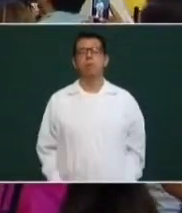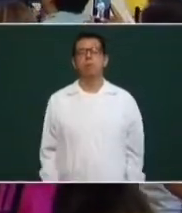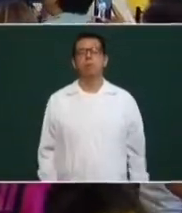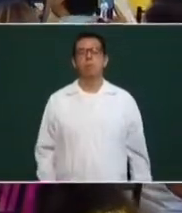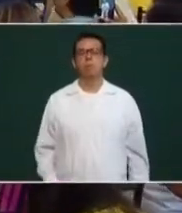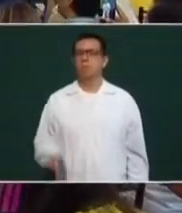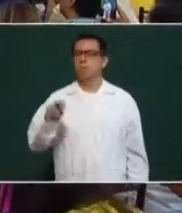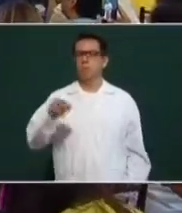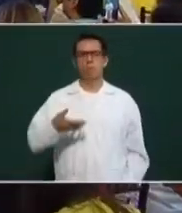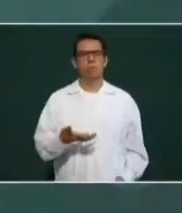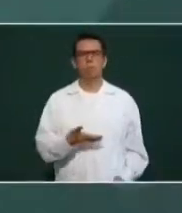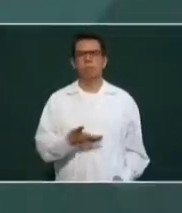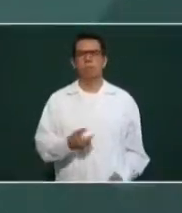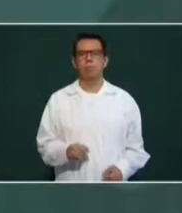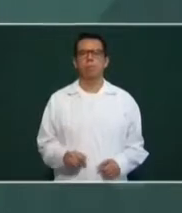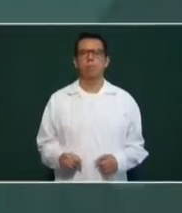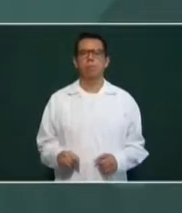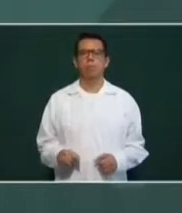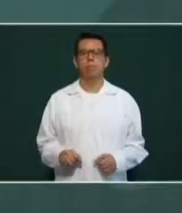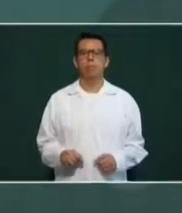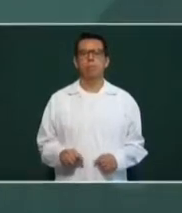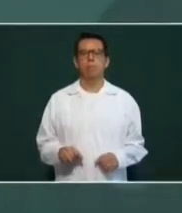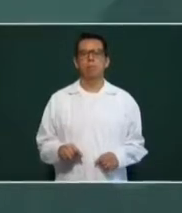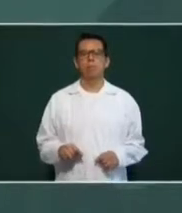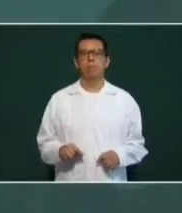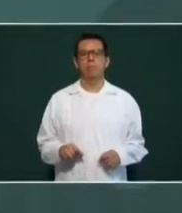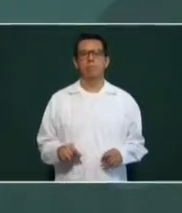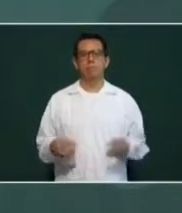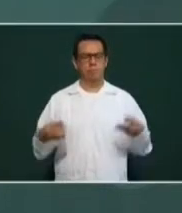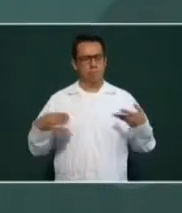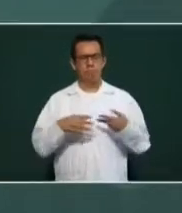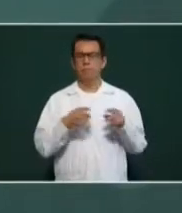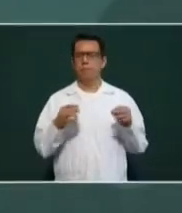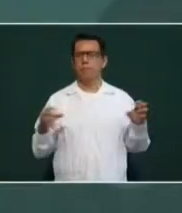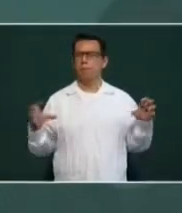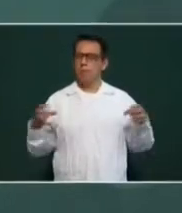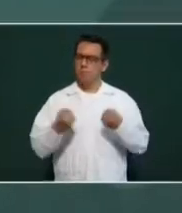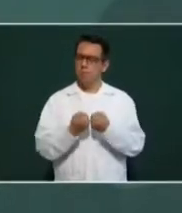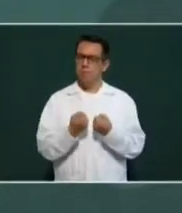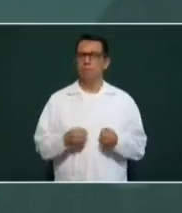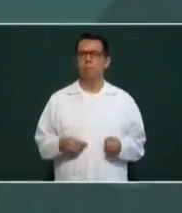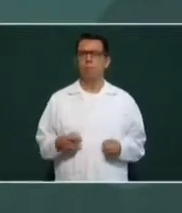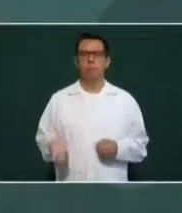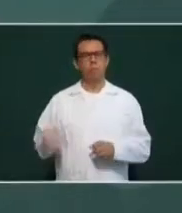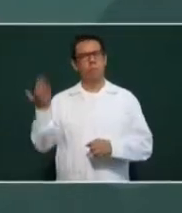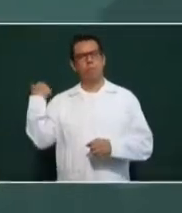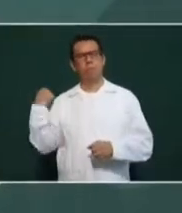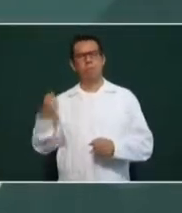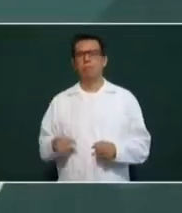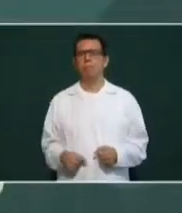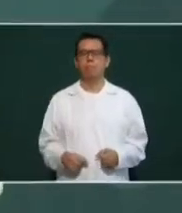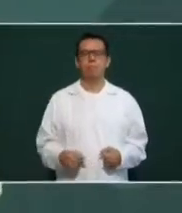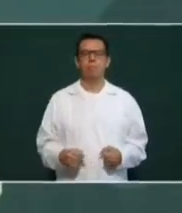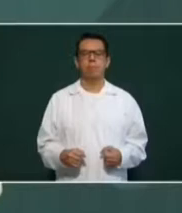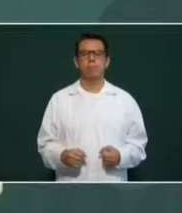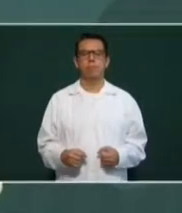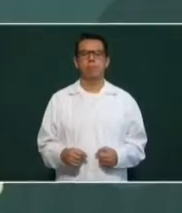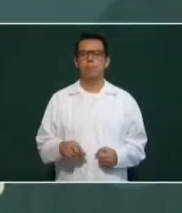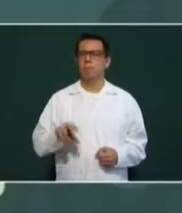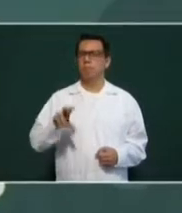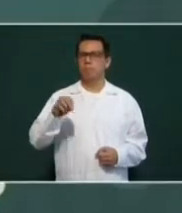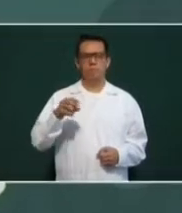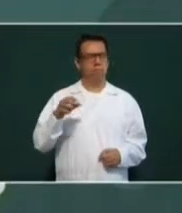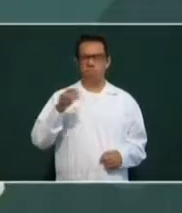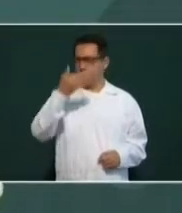hay ese contubernio que existía ya no se